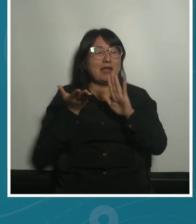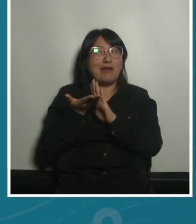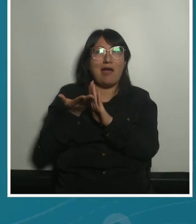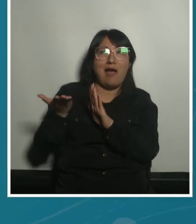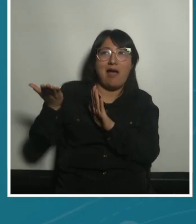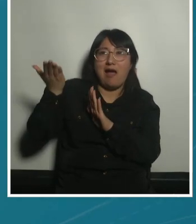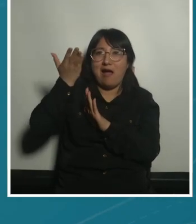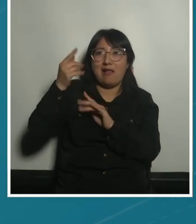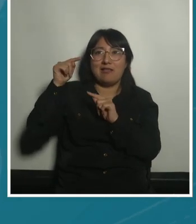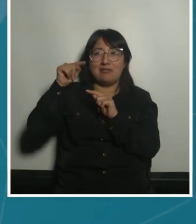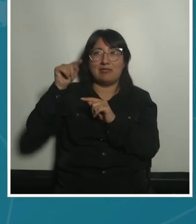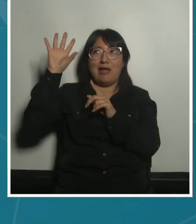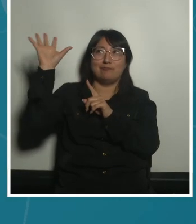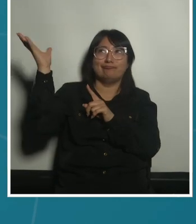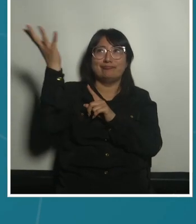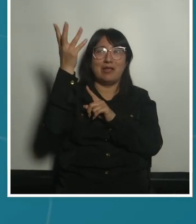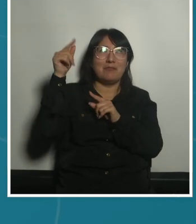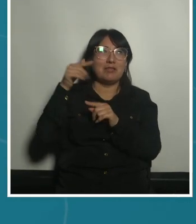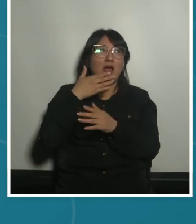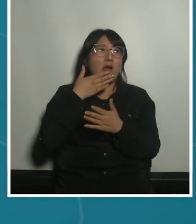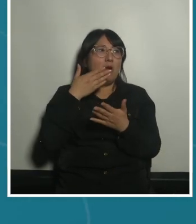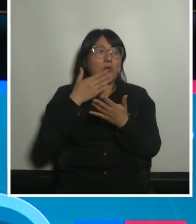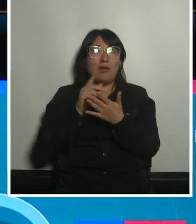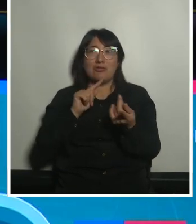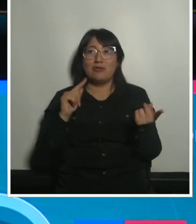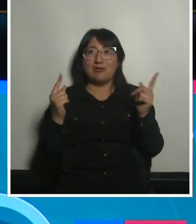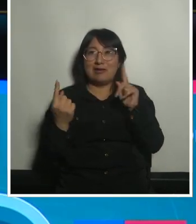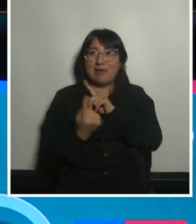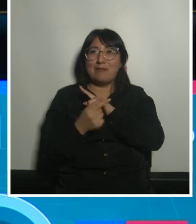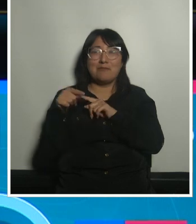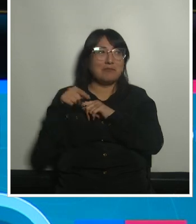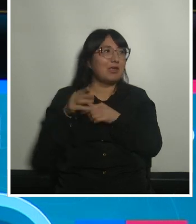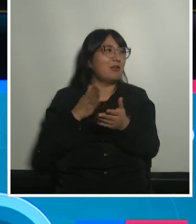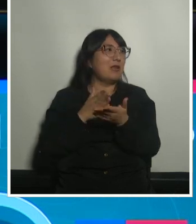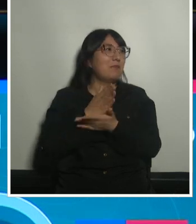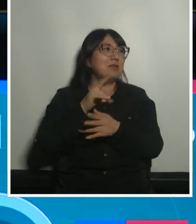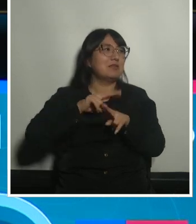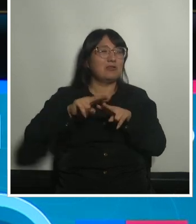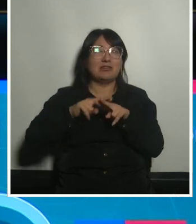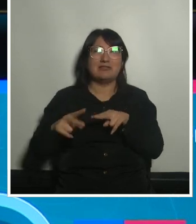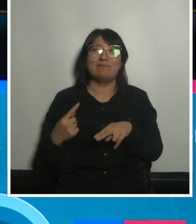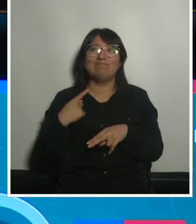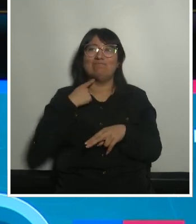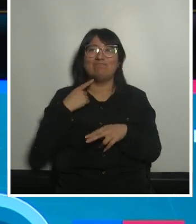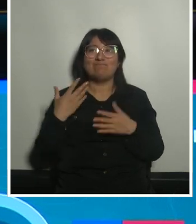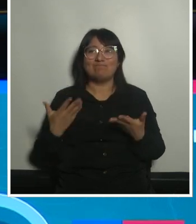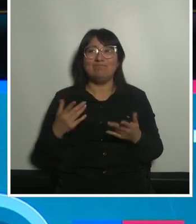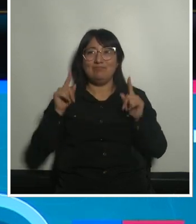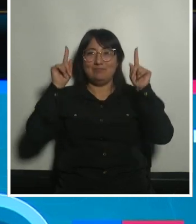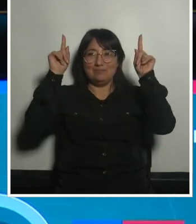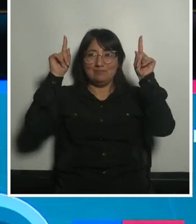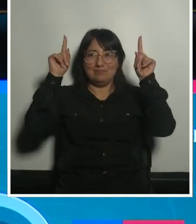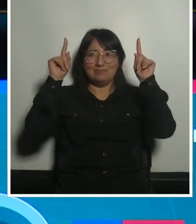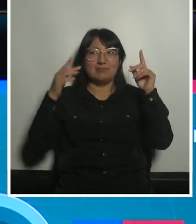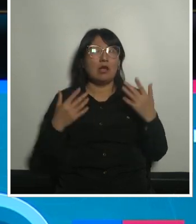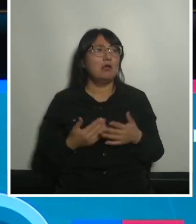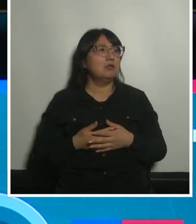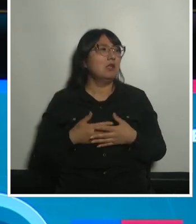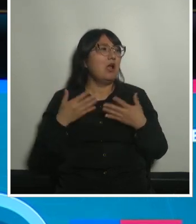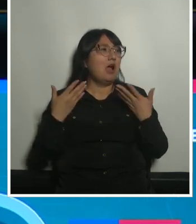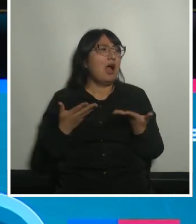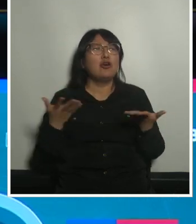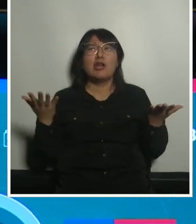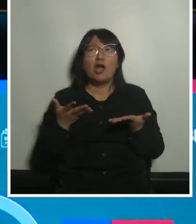valoración ambiental que cuando las erradicamos empezamos a generar las afectaciones. ¿Dónde se ha ido